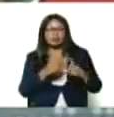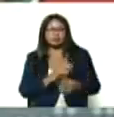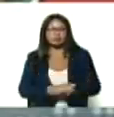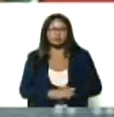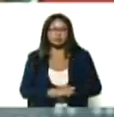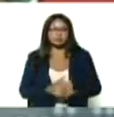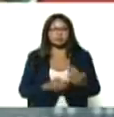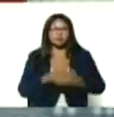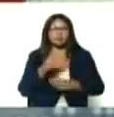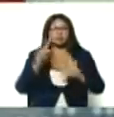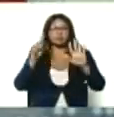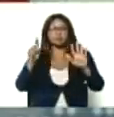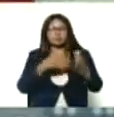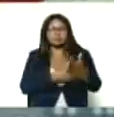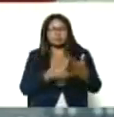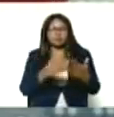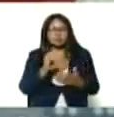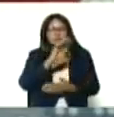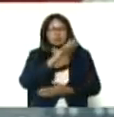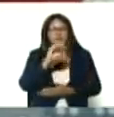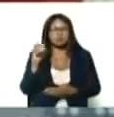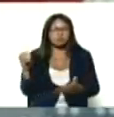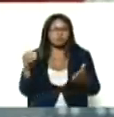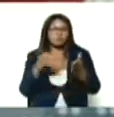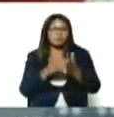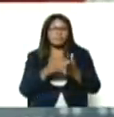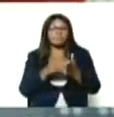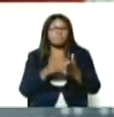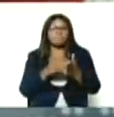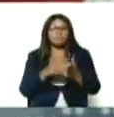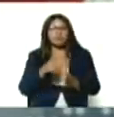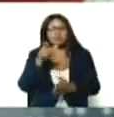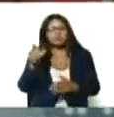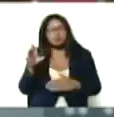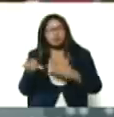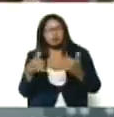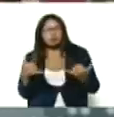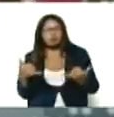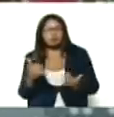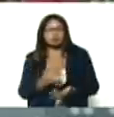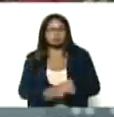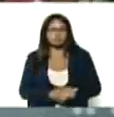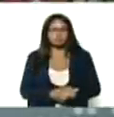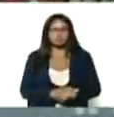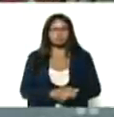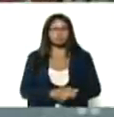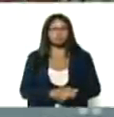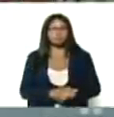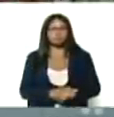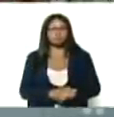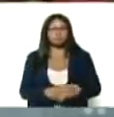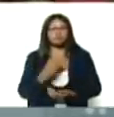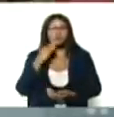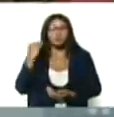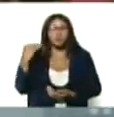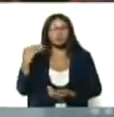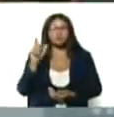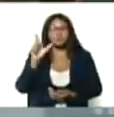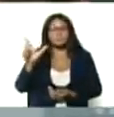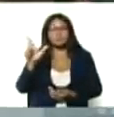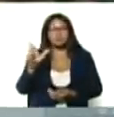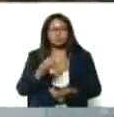de 6.500.000 militantes del Partido Socialista Unido de Venezuela y la